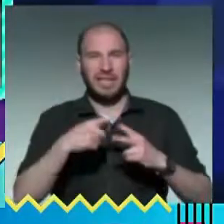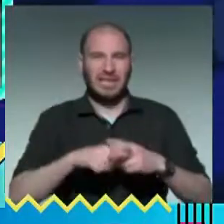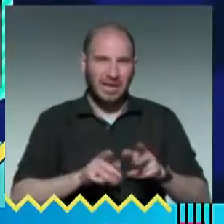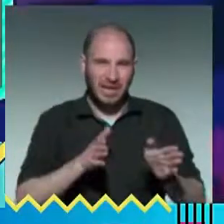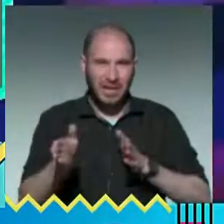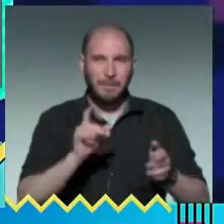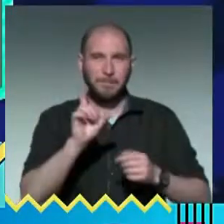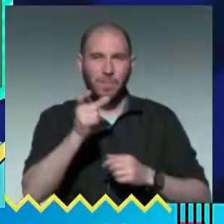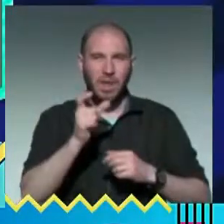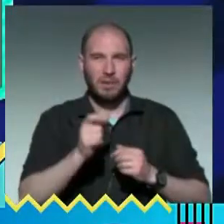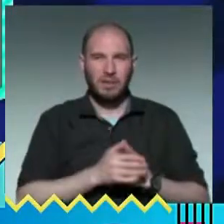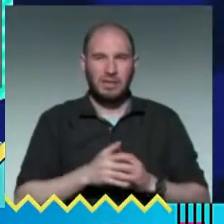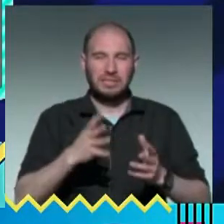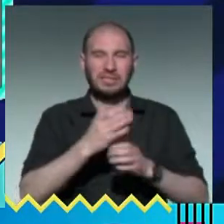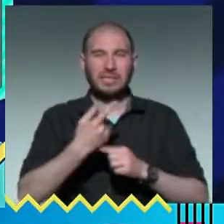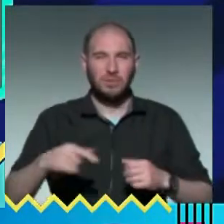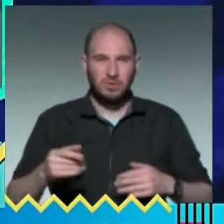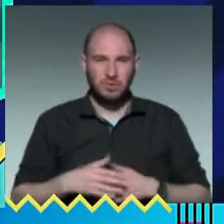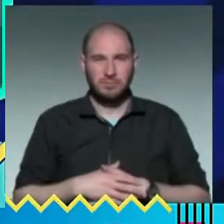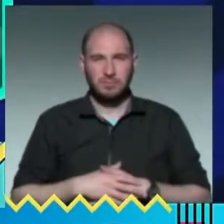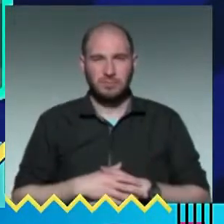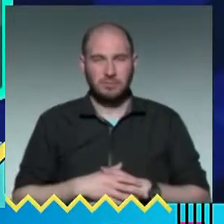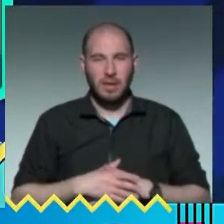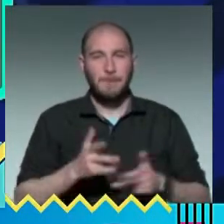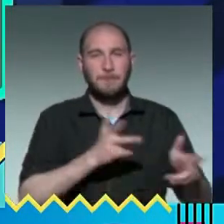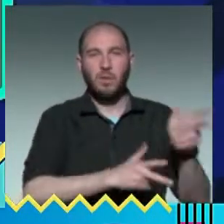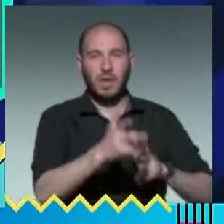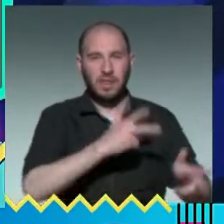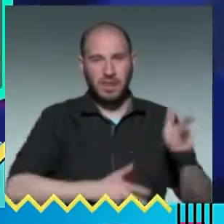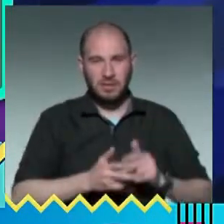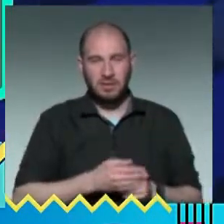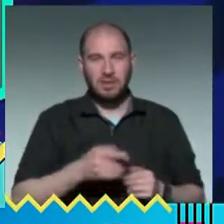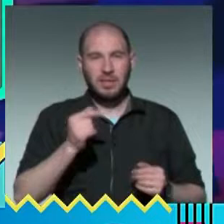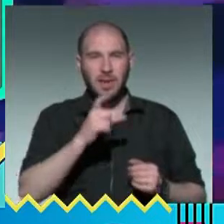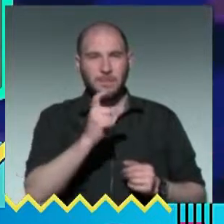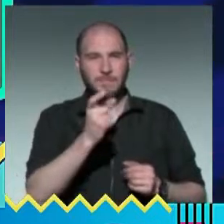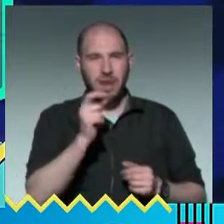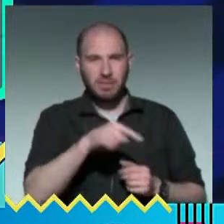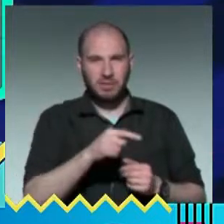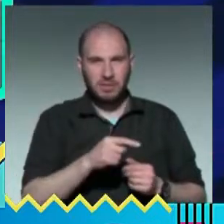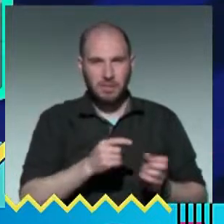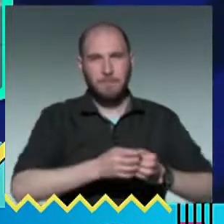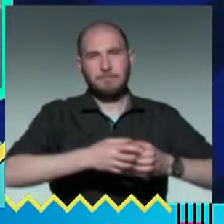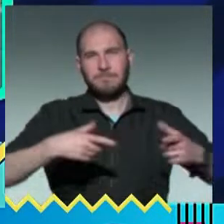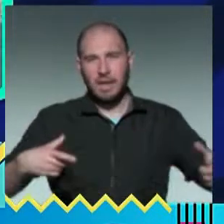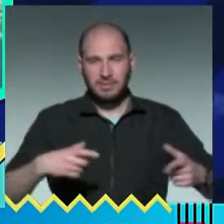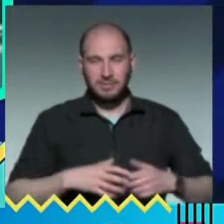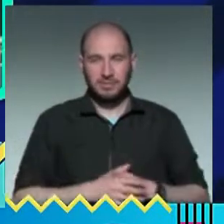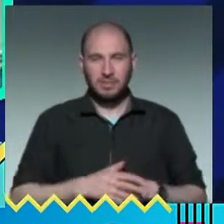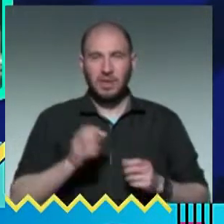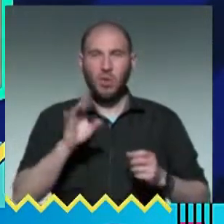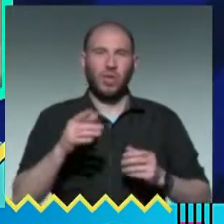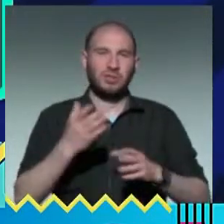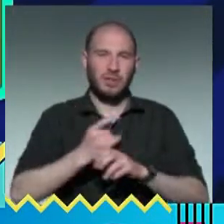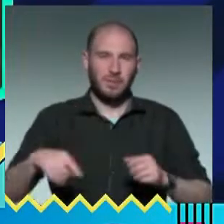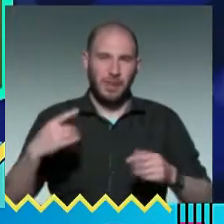el vocablo transporte. Y la movilidad es un concepto mucho más amplio que el mero